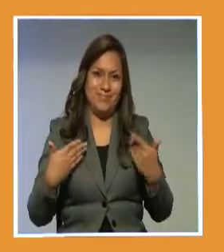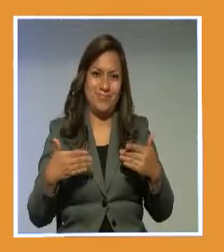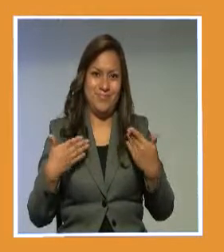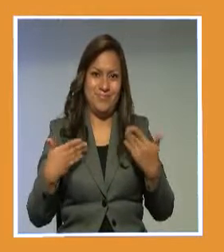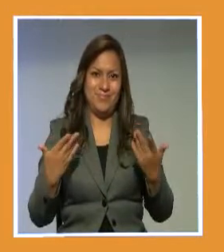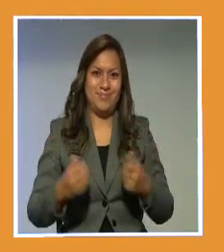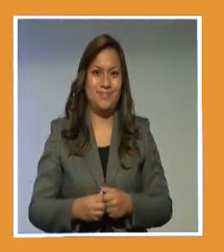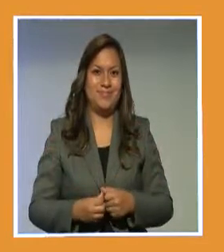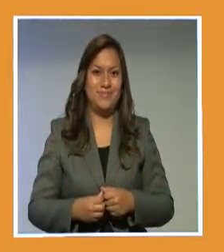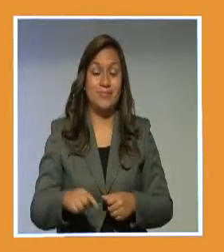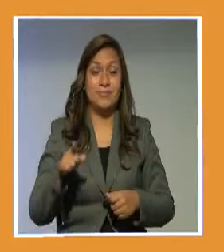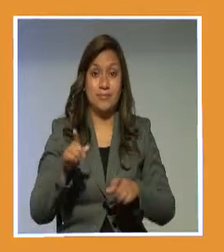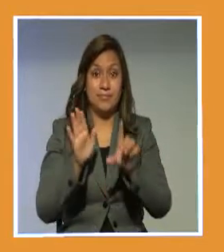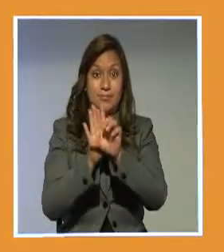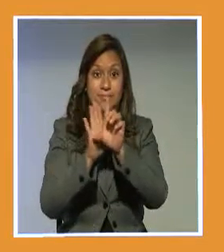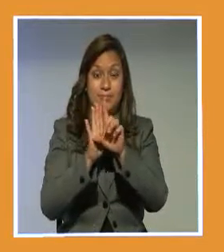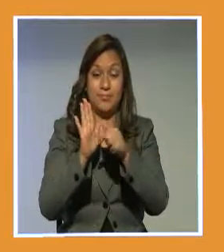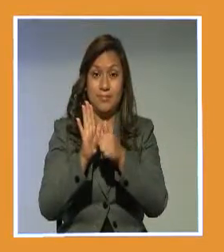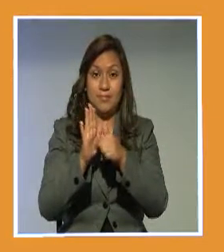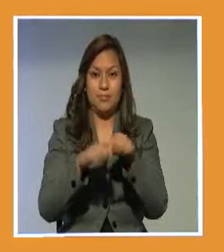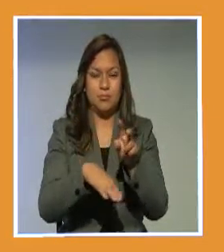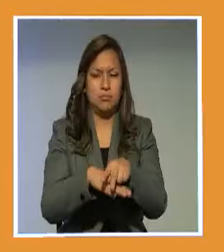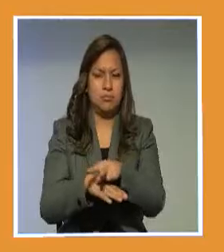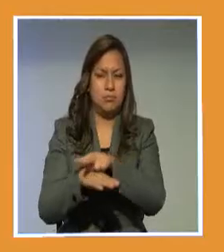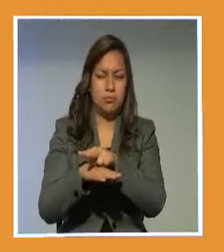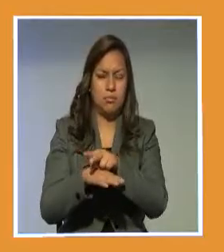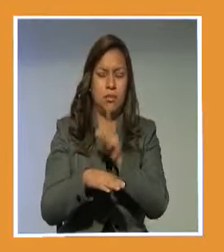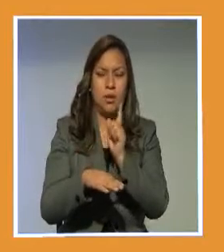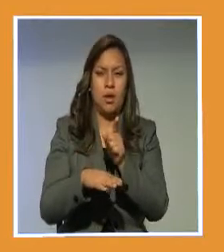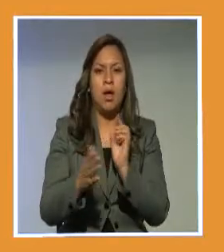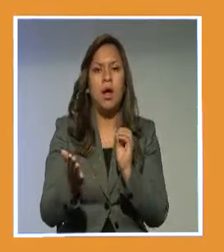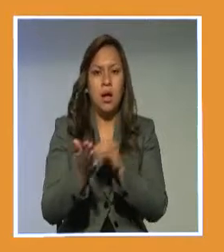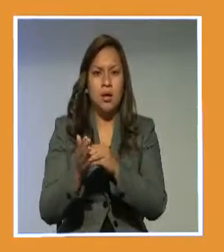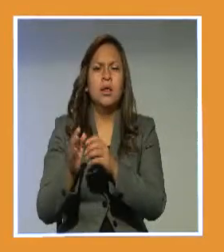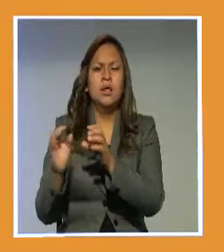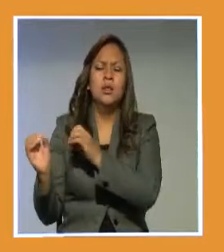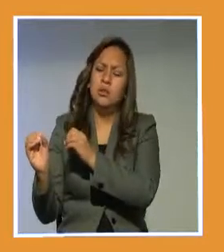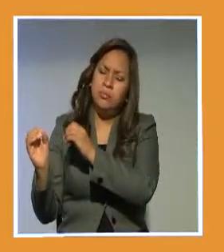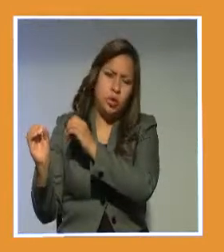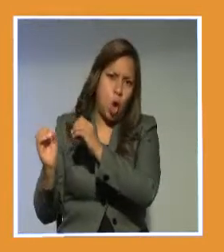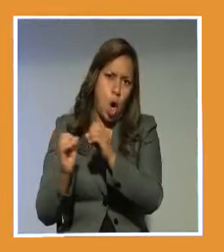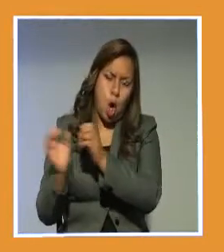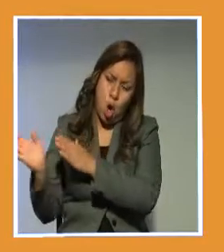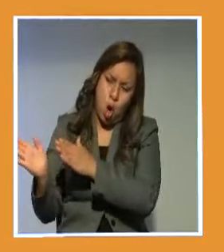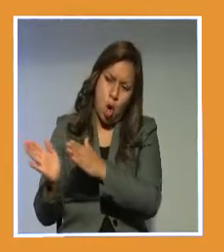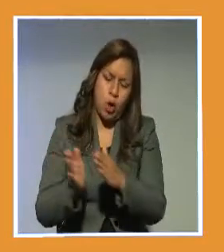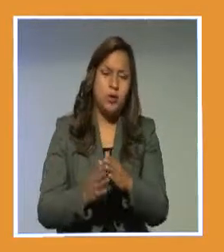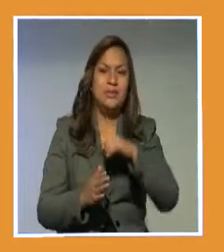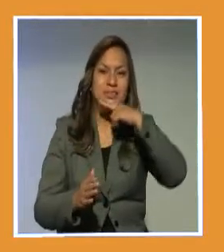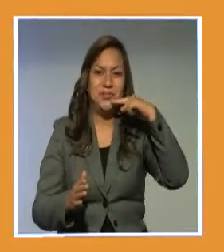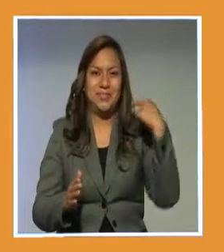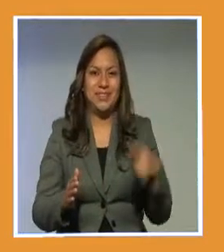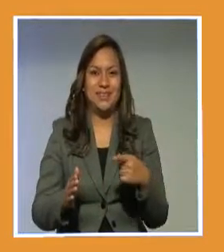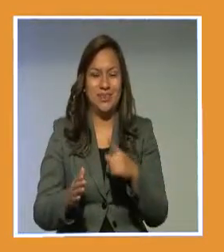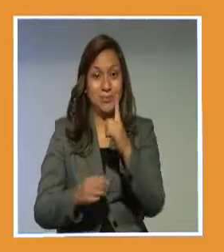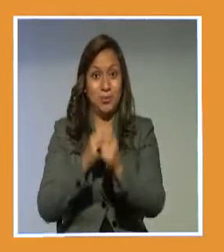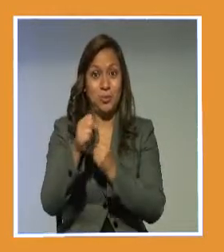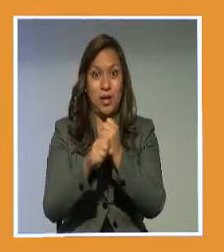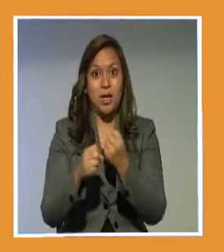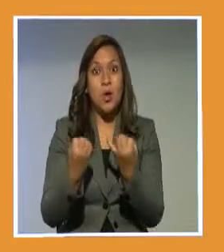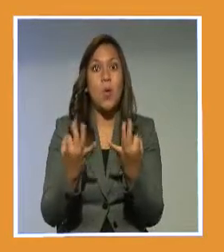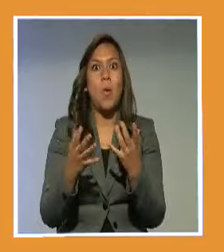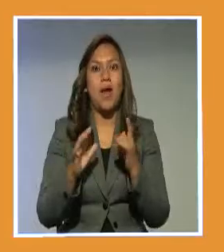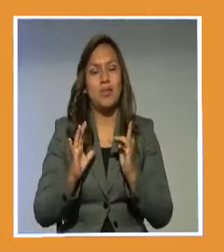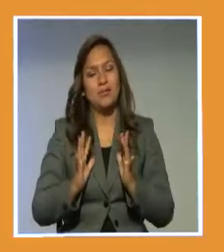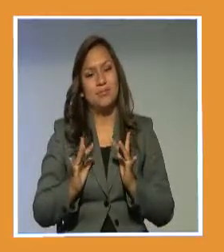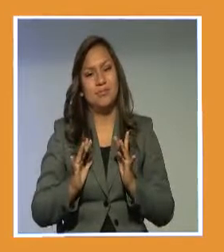presidenta Gabriela, esta ley que reguló de alguna manera los feriados, ley que ha ayudado a que la gente, lo que dice usted, planifique sus